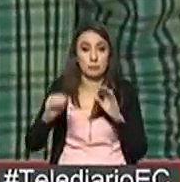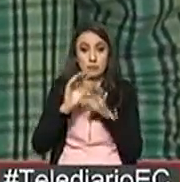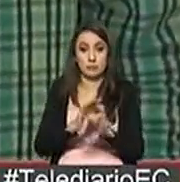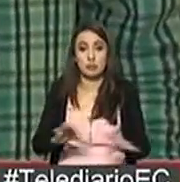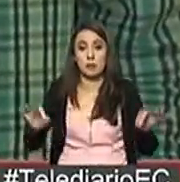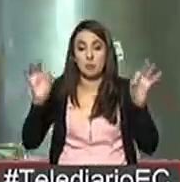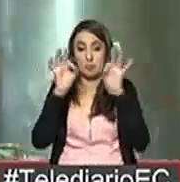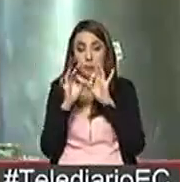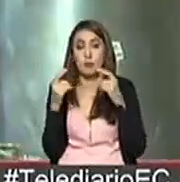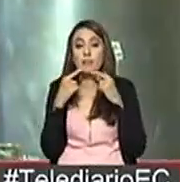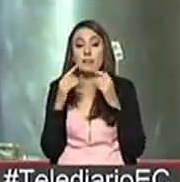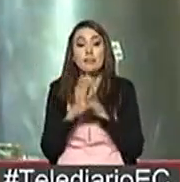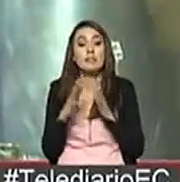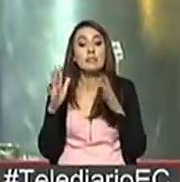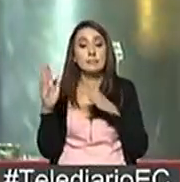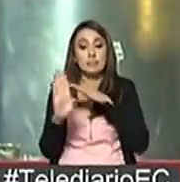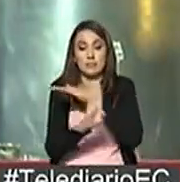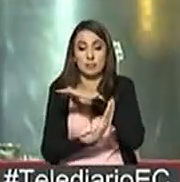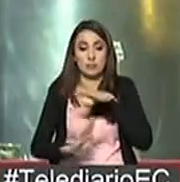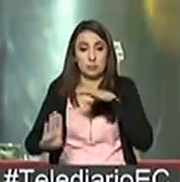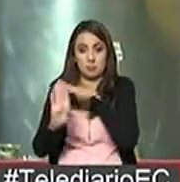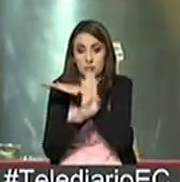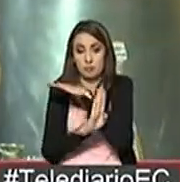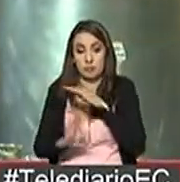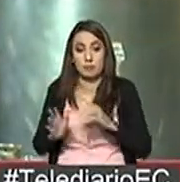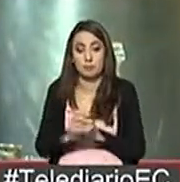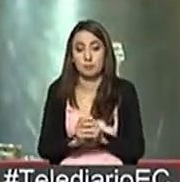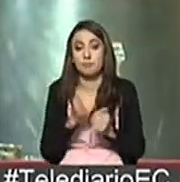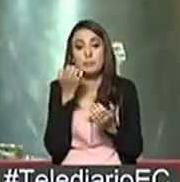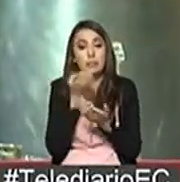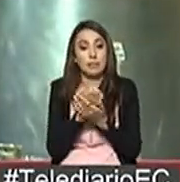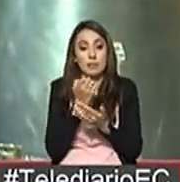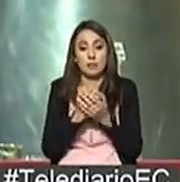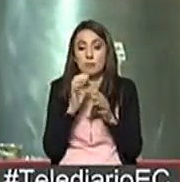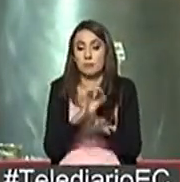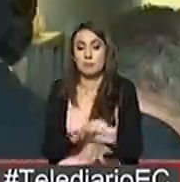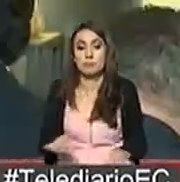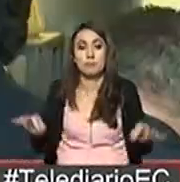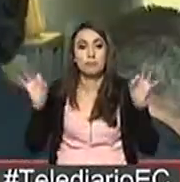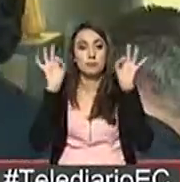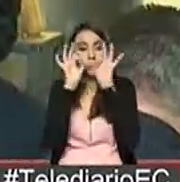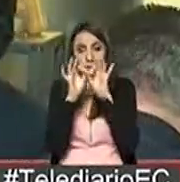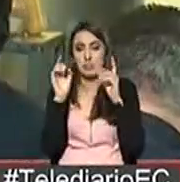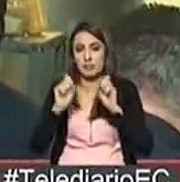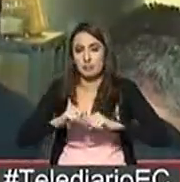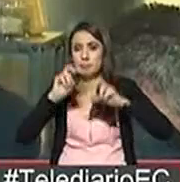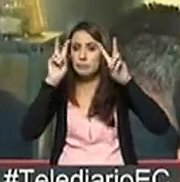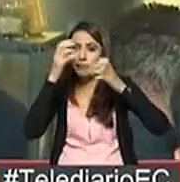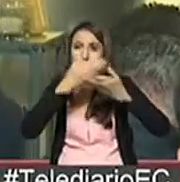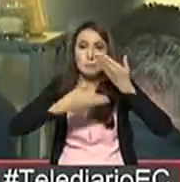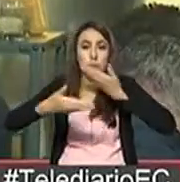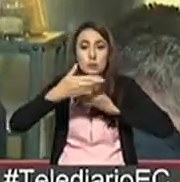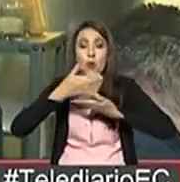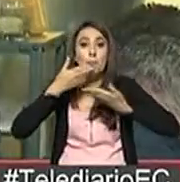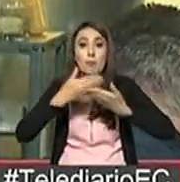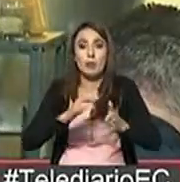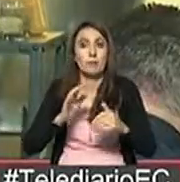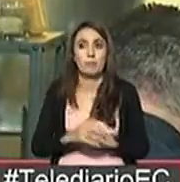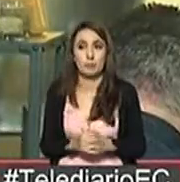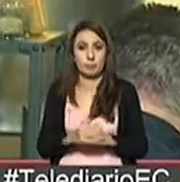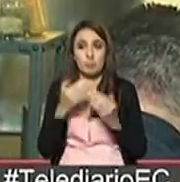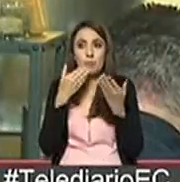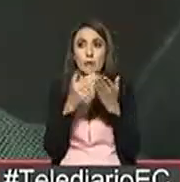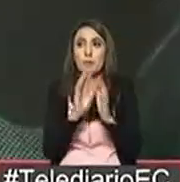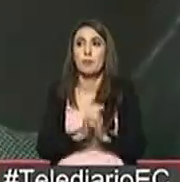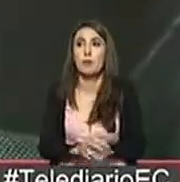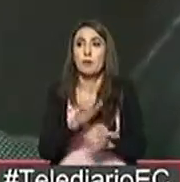importantes y fundamentales dentro del desarrollo de la economía local. Hay cifras muy interesantes que vale compartir. Por ejemplo, se han generado cerca